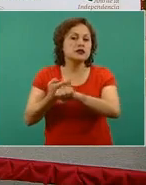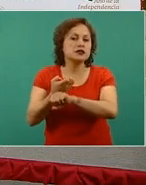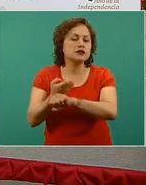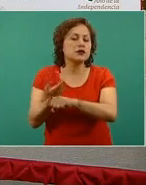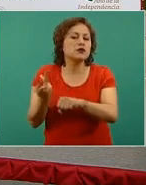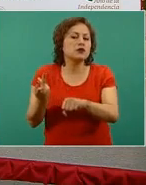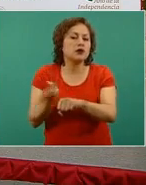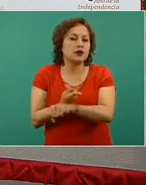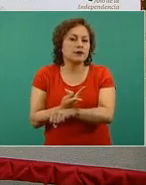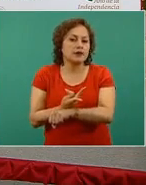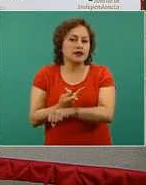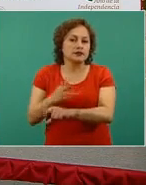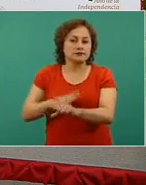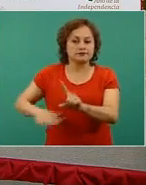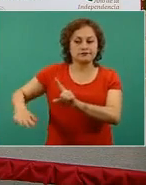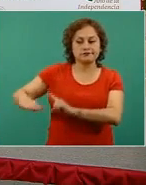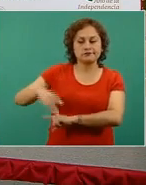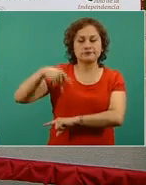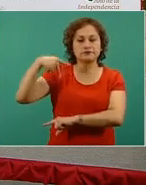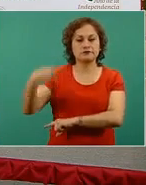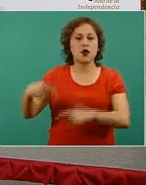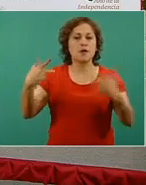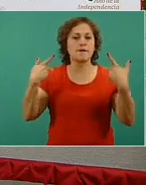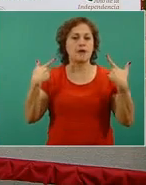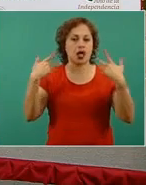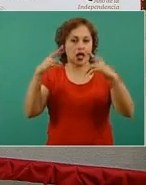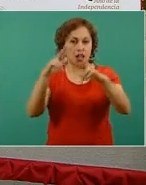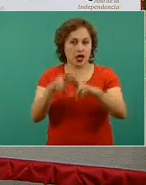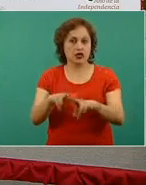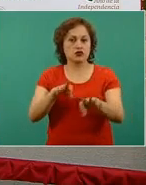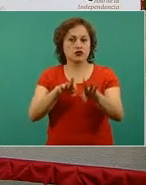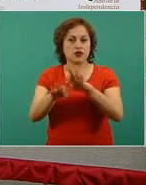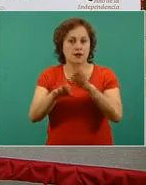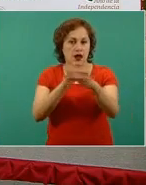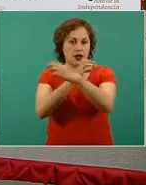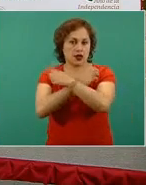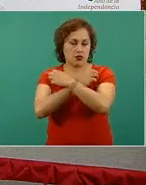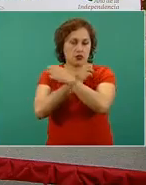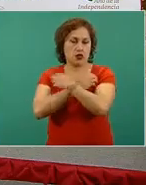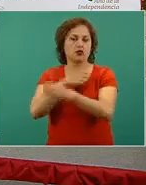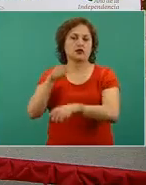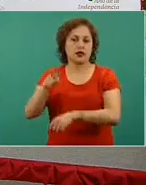Campeche es el grupo del personal educativo que ha sido vacunado, hasta ahorita solo en Campeche.